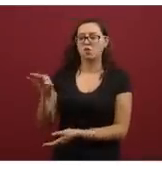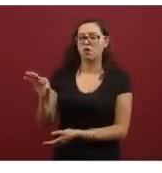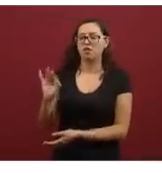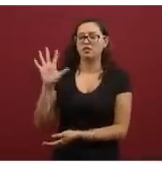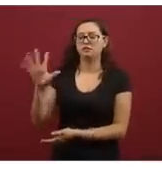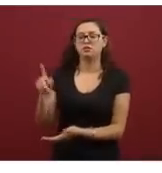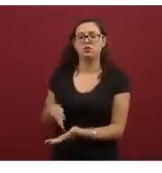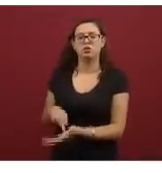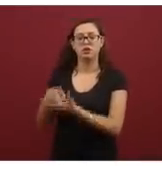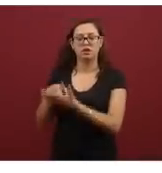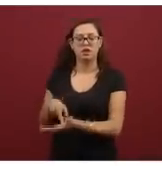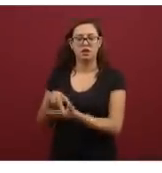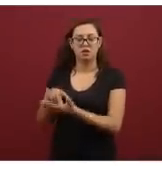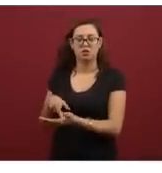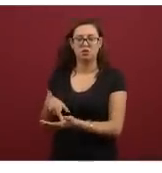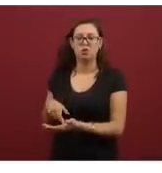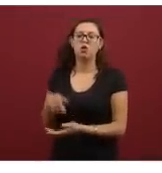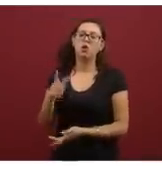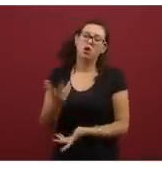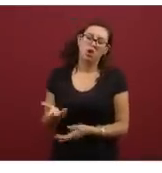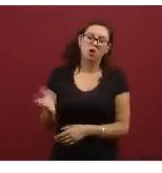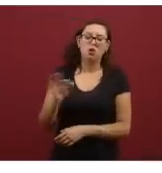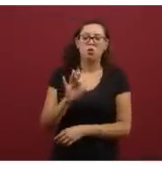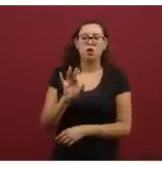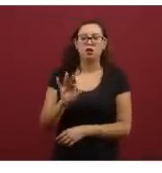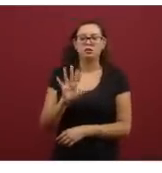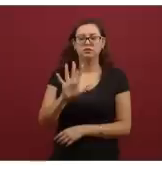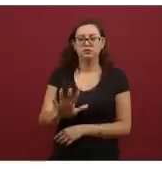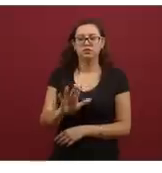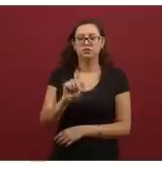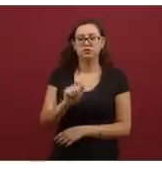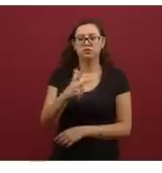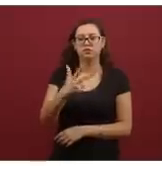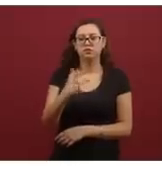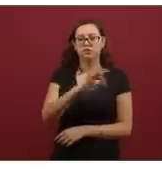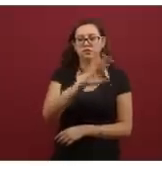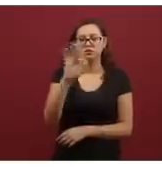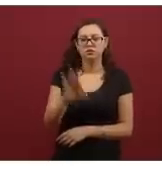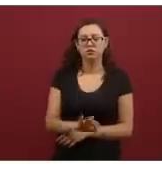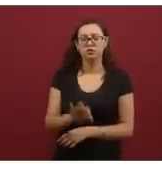kilos y el 45.8% del